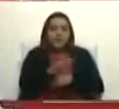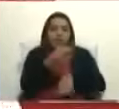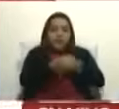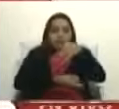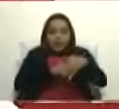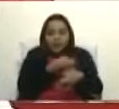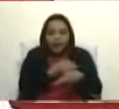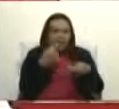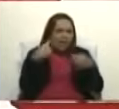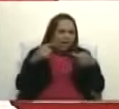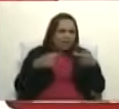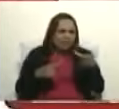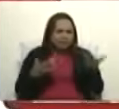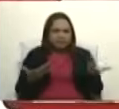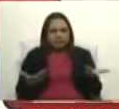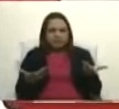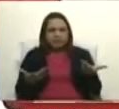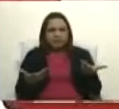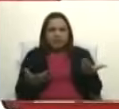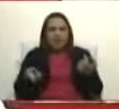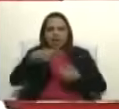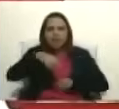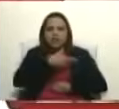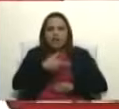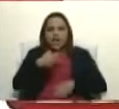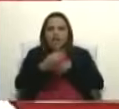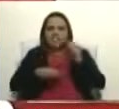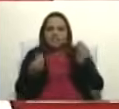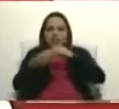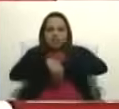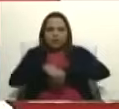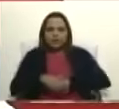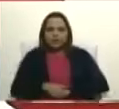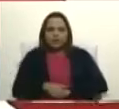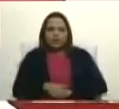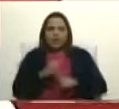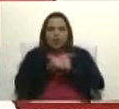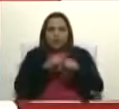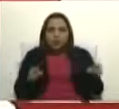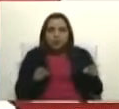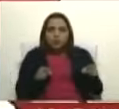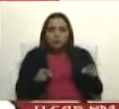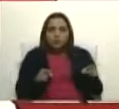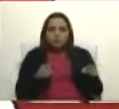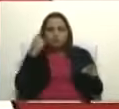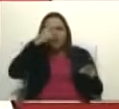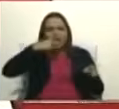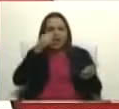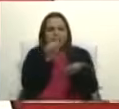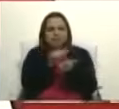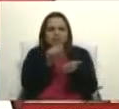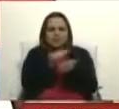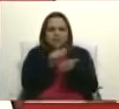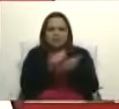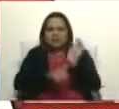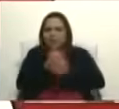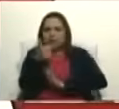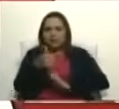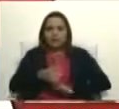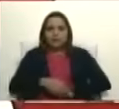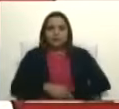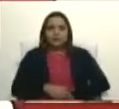está. Lo que le interesa es hacer su negocio. Hay otros que son un poco más descarados, ¿no? Son un